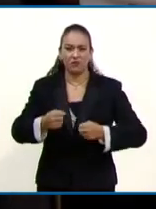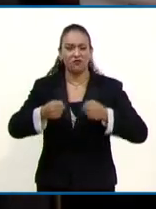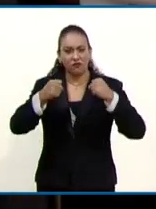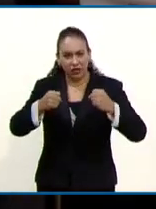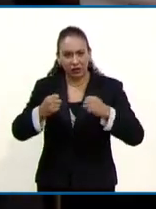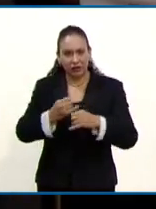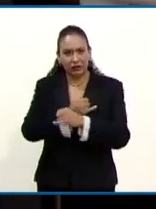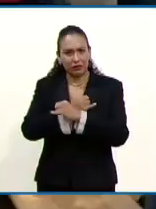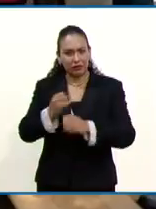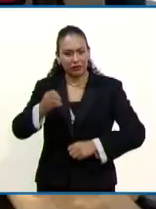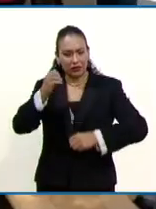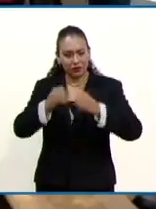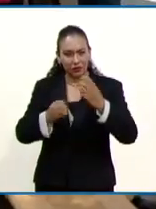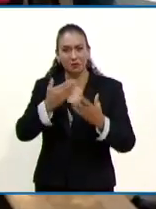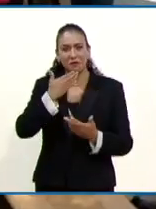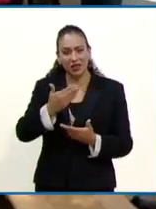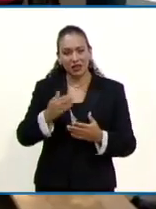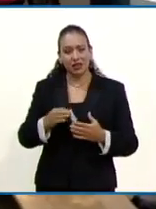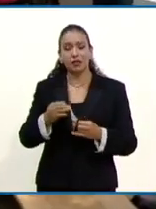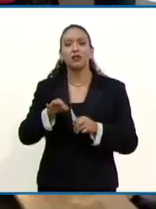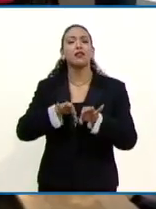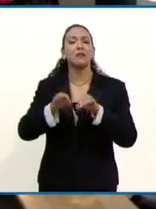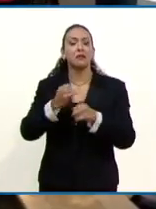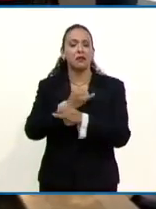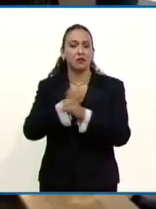judicial independiente.